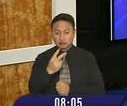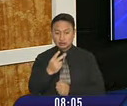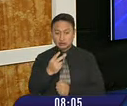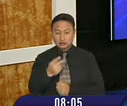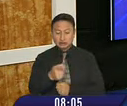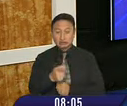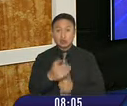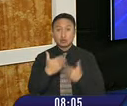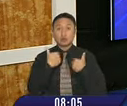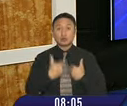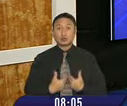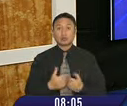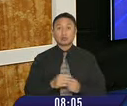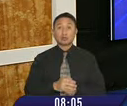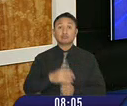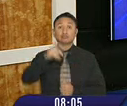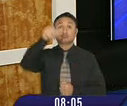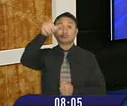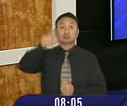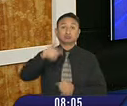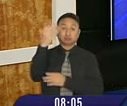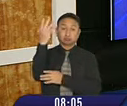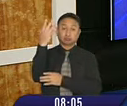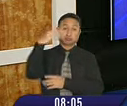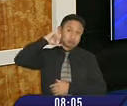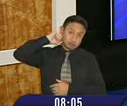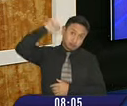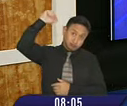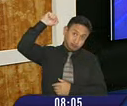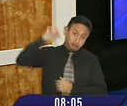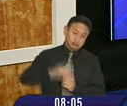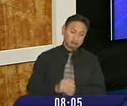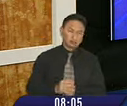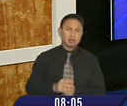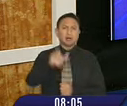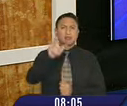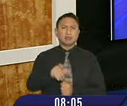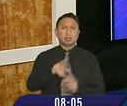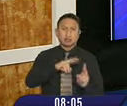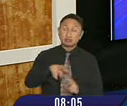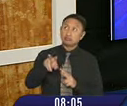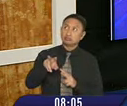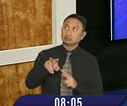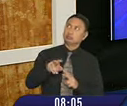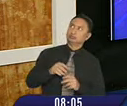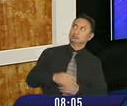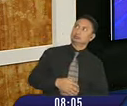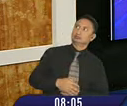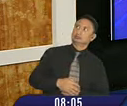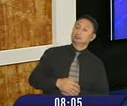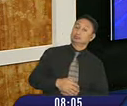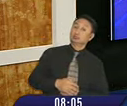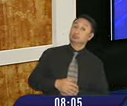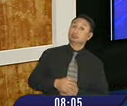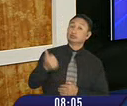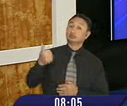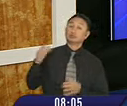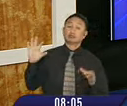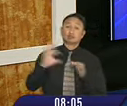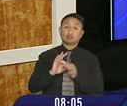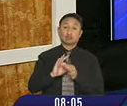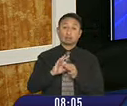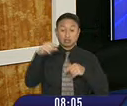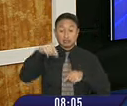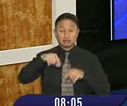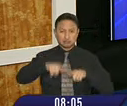el cuerpo en un árbol colgado. Esto llamó la atención muy tempranamente y claro, Javier Rosero está en este punto